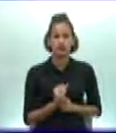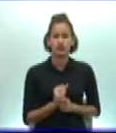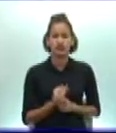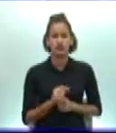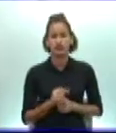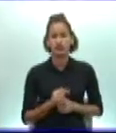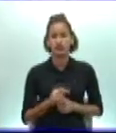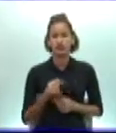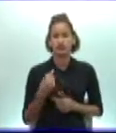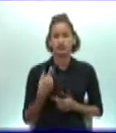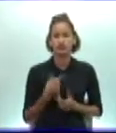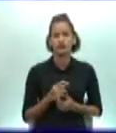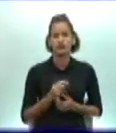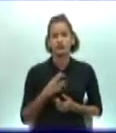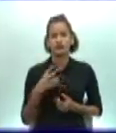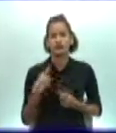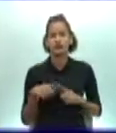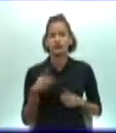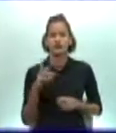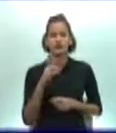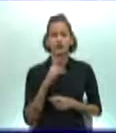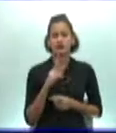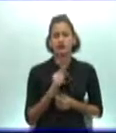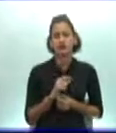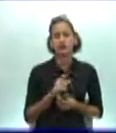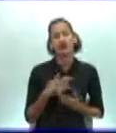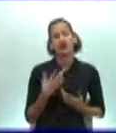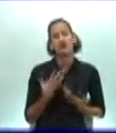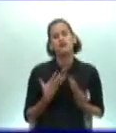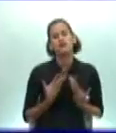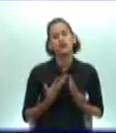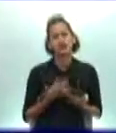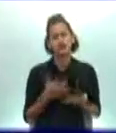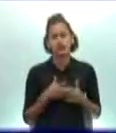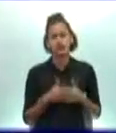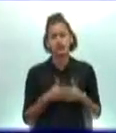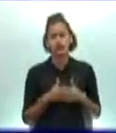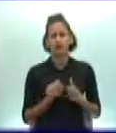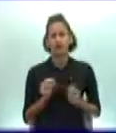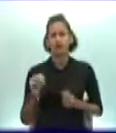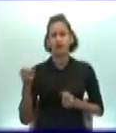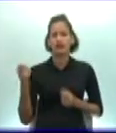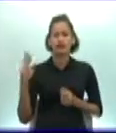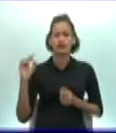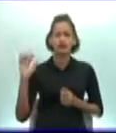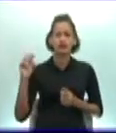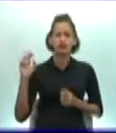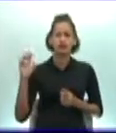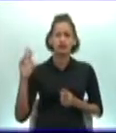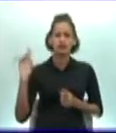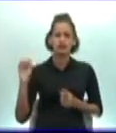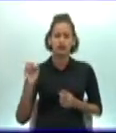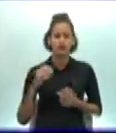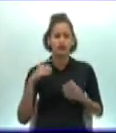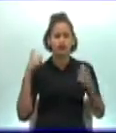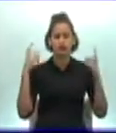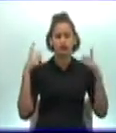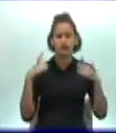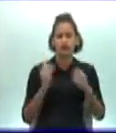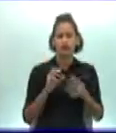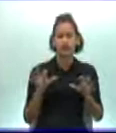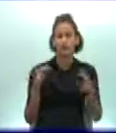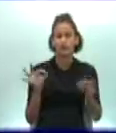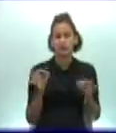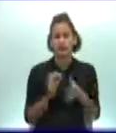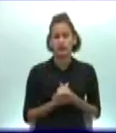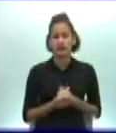le contestó. Ay, mi barco marinero con su casco de papel. Ay,